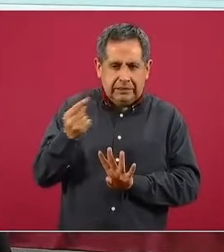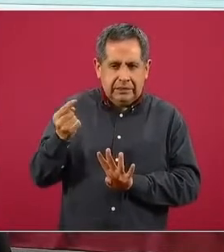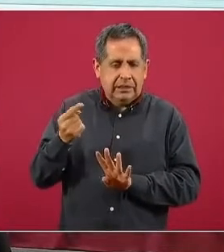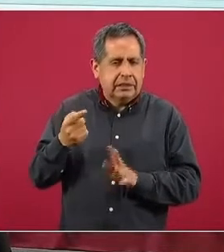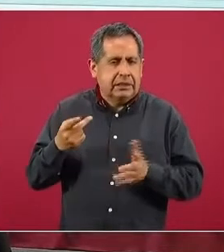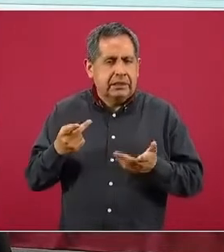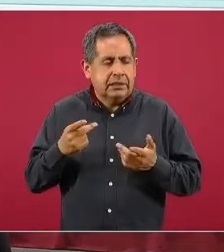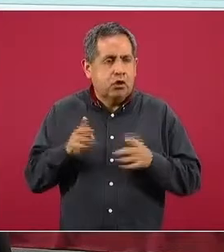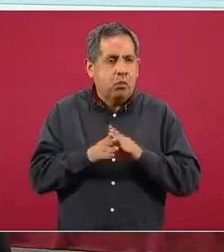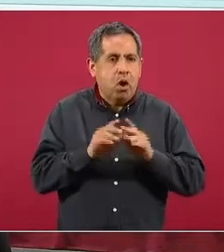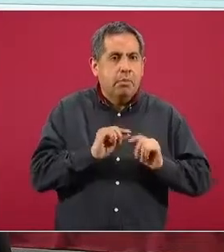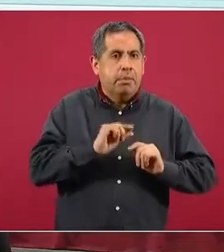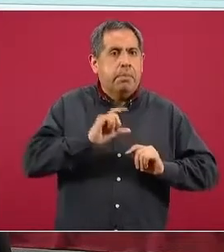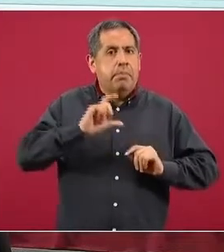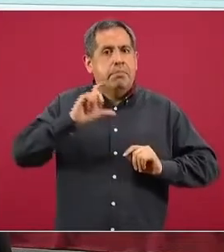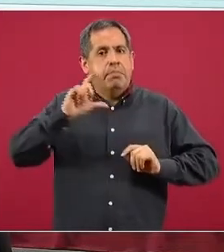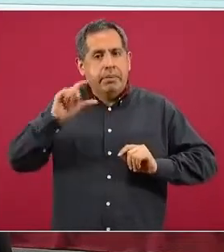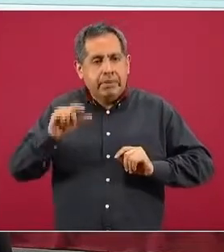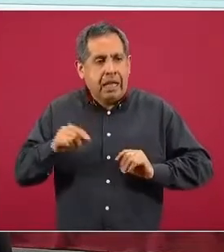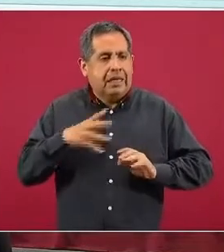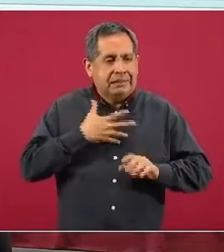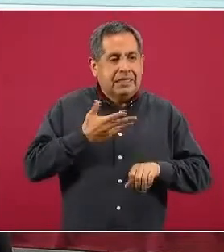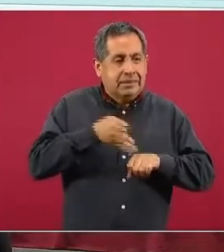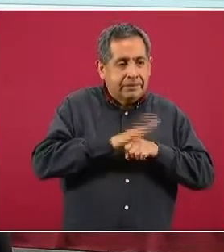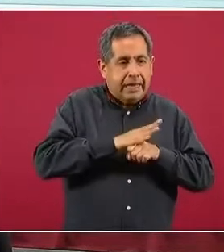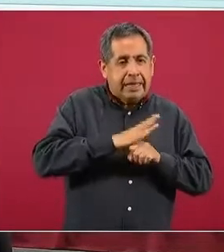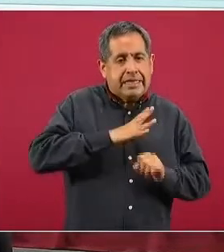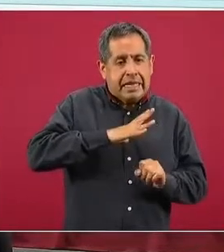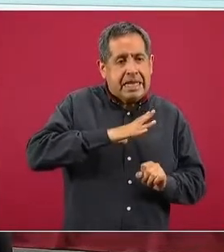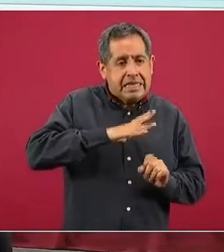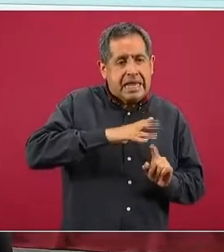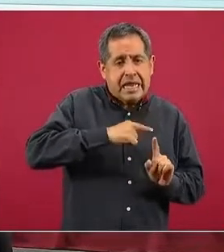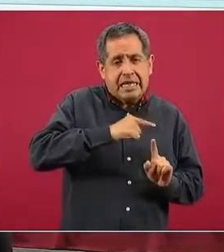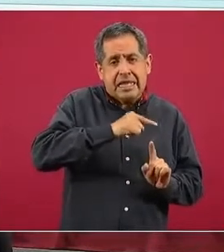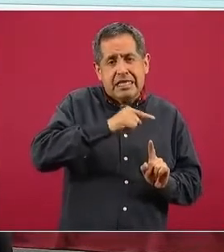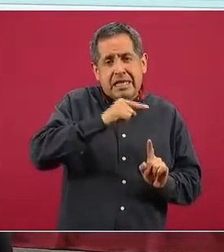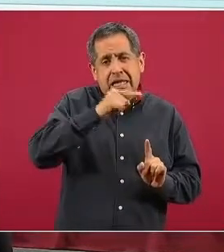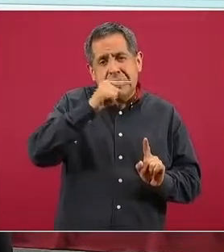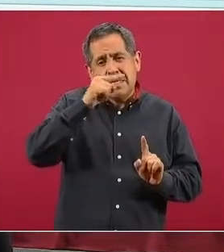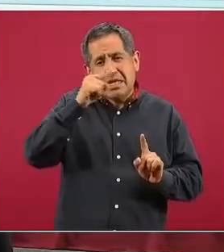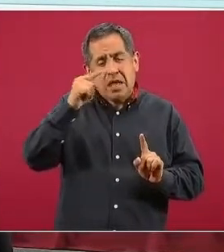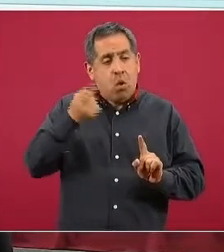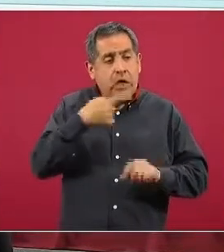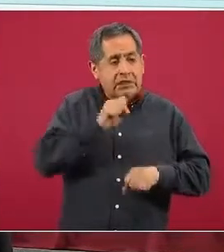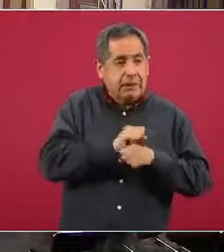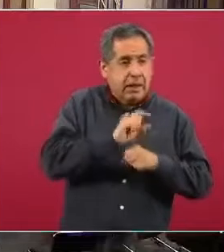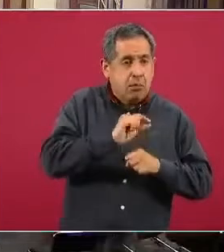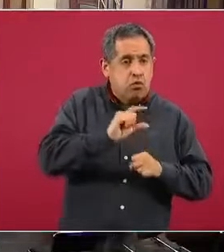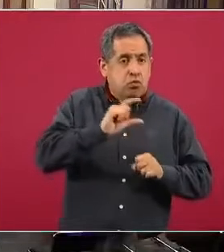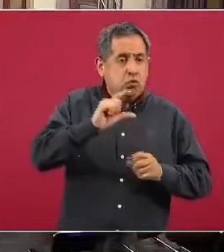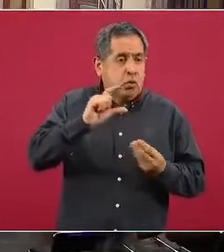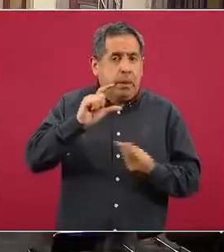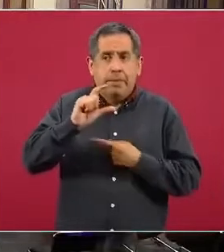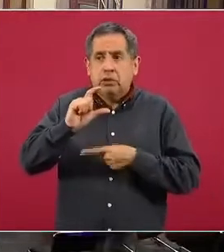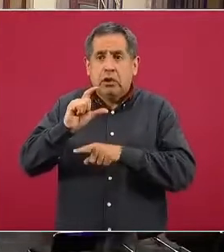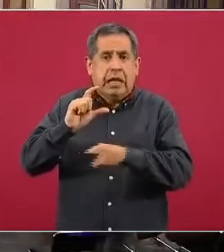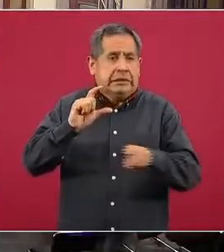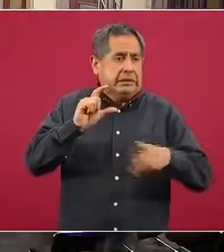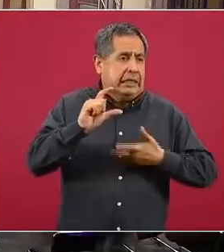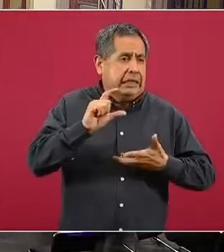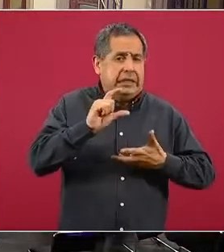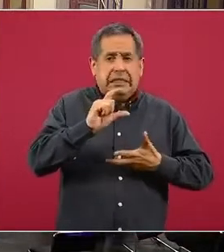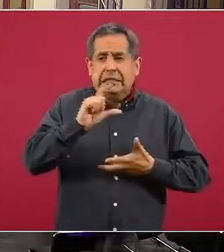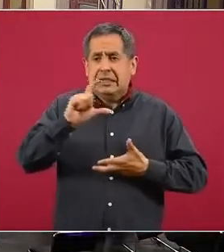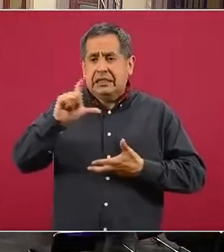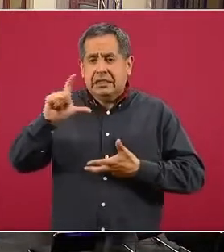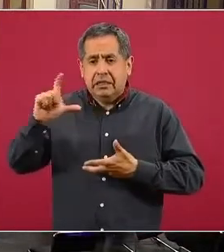estado reflejando el porcentaje de positividad para cada una de las semanas epidemiológicas. Recordemos que el día de